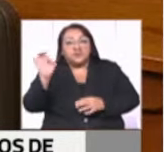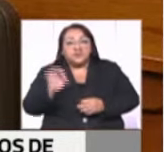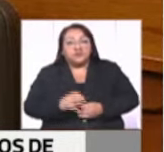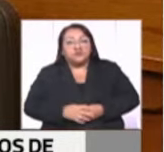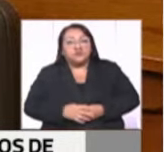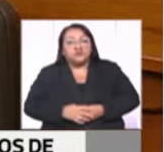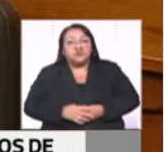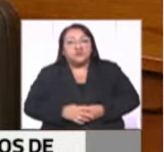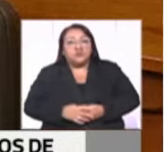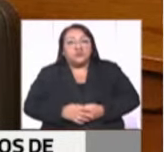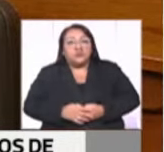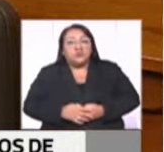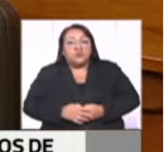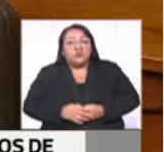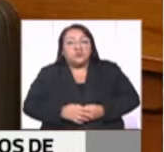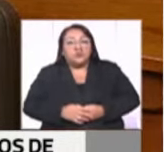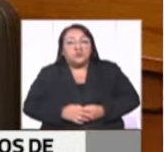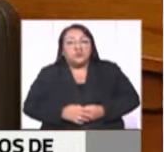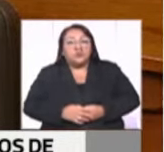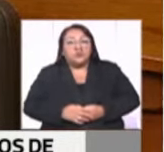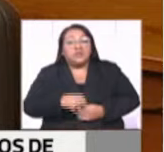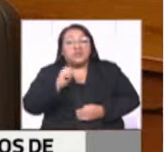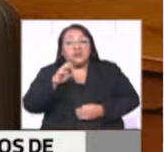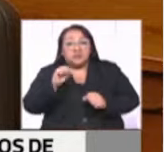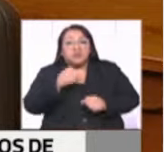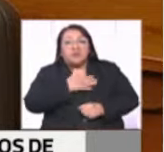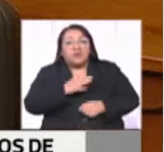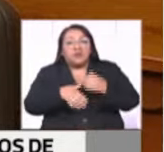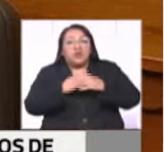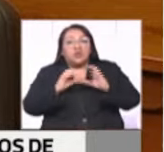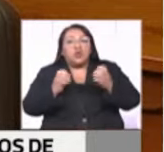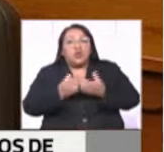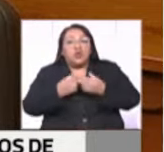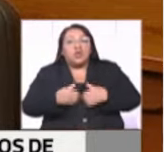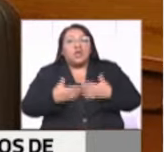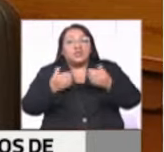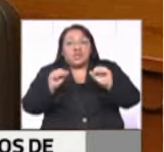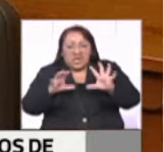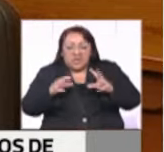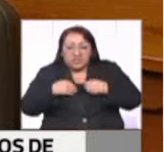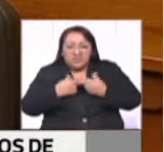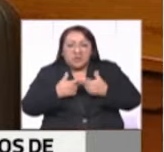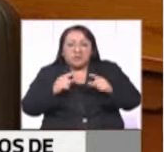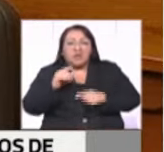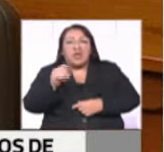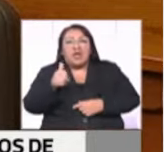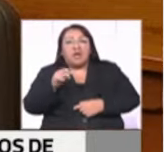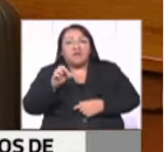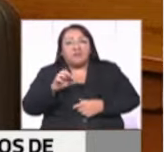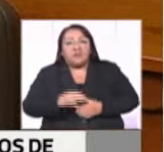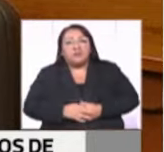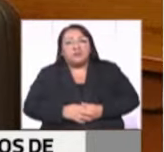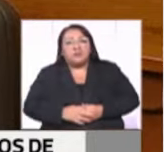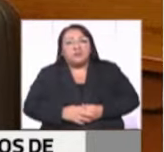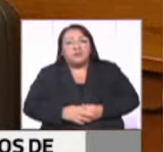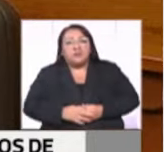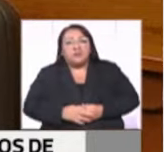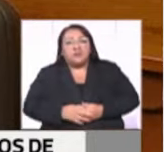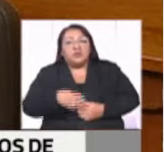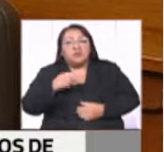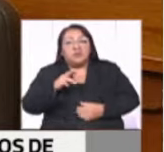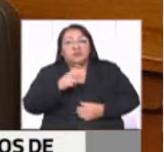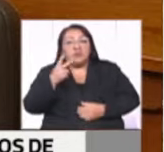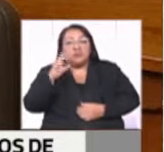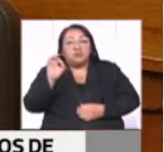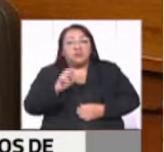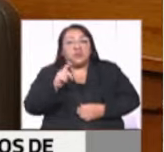65.6% de peruanos manifestó estar a favor que el Congreso dé luz verde a la liberación de los fondos privados, mientras el